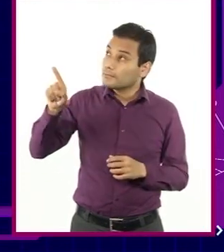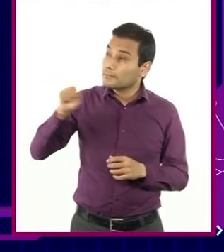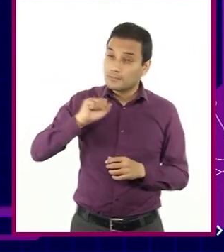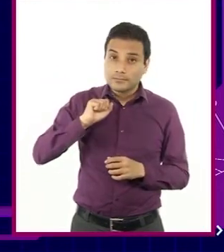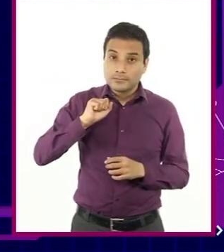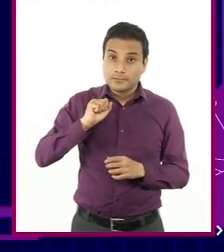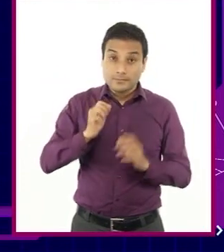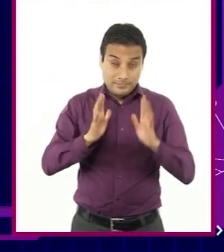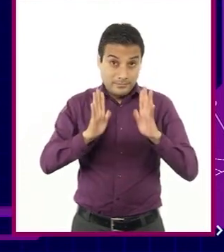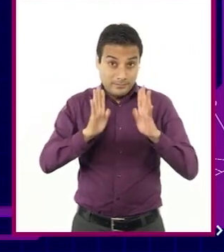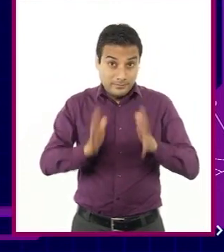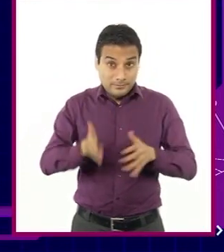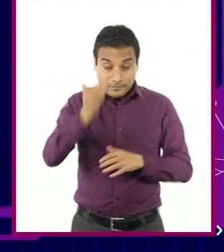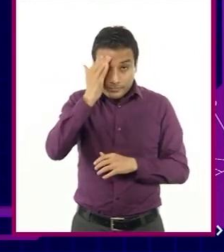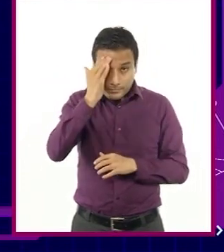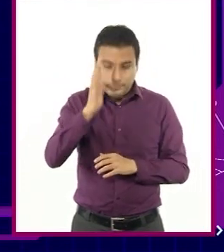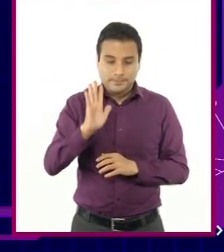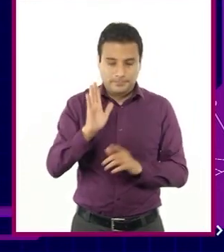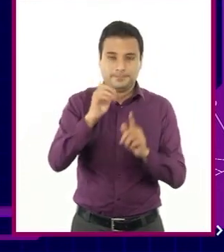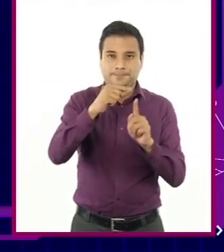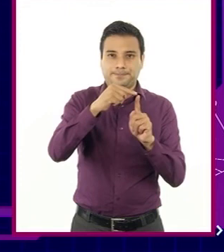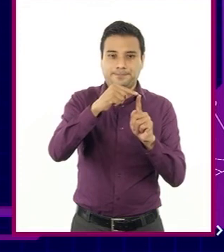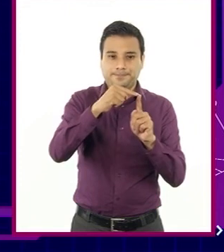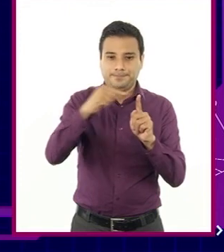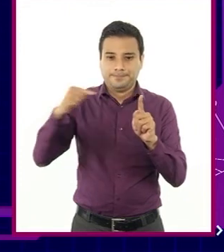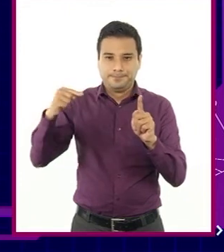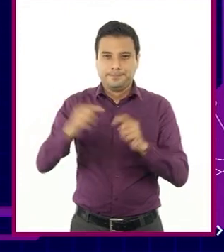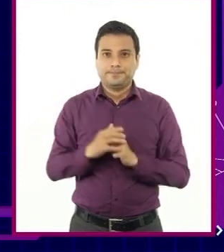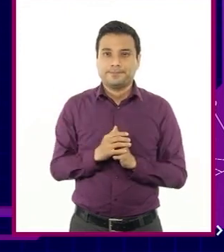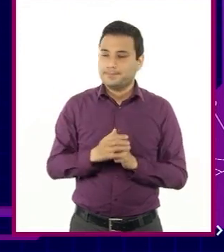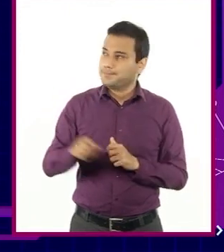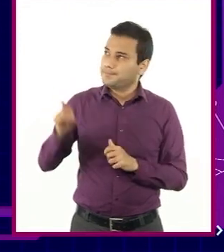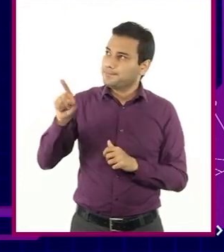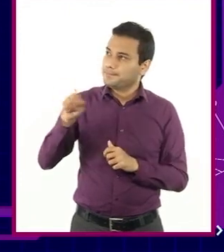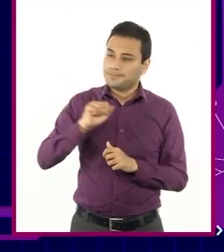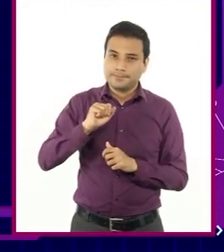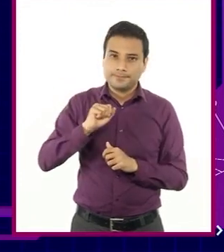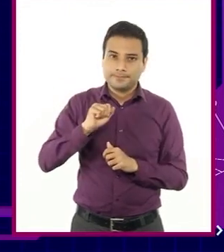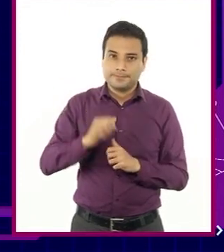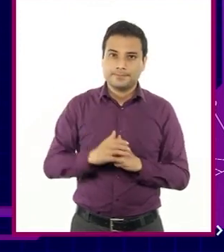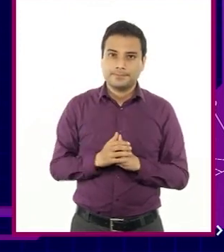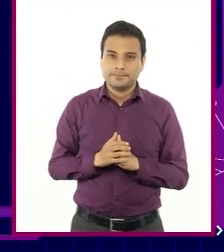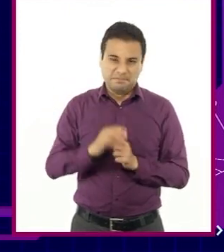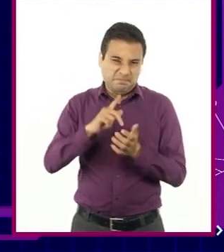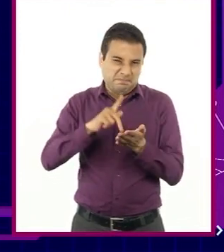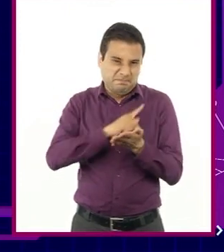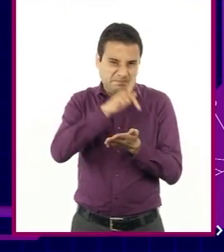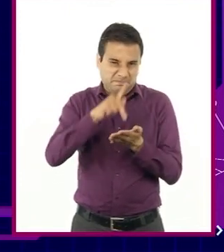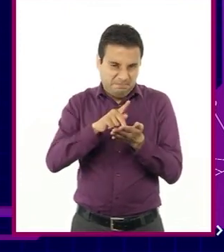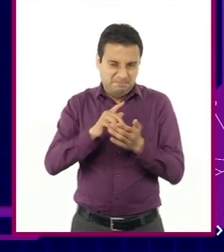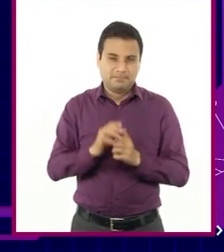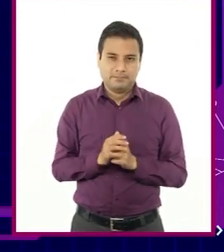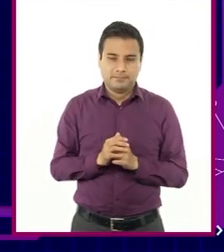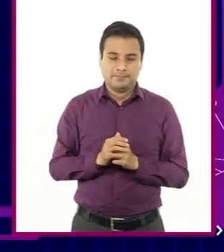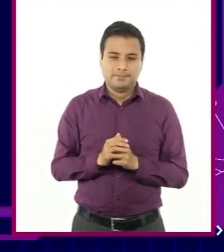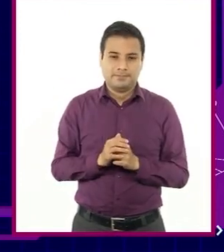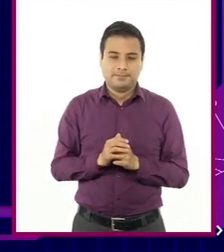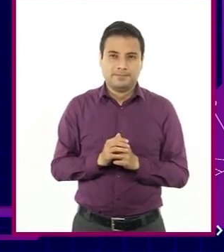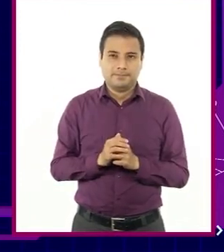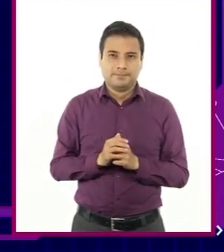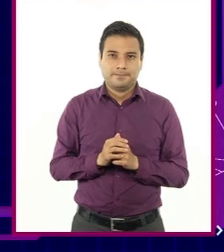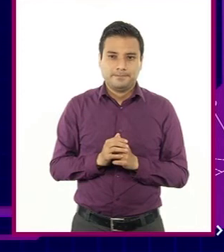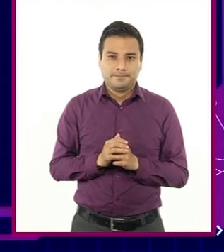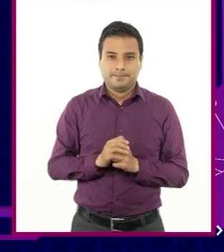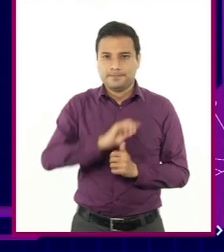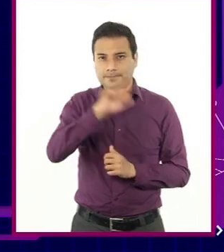0.00161 kilómetros, dividimos esta cantidad entre 1.6093 kilómetros sobre milla. El